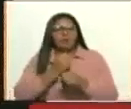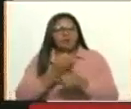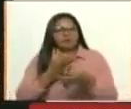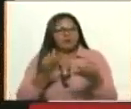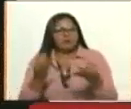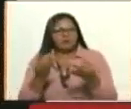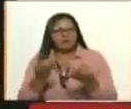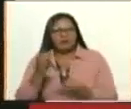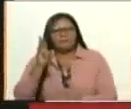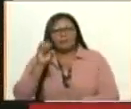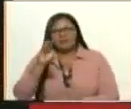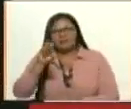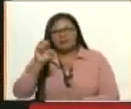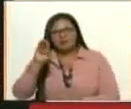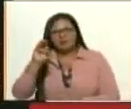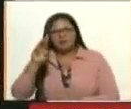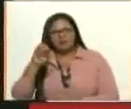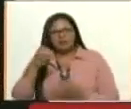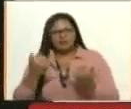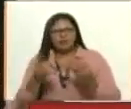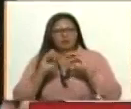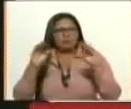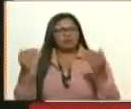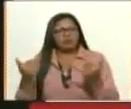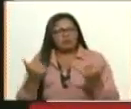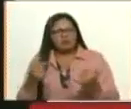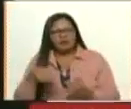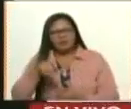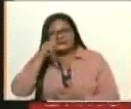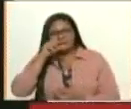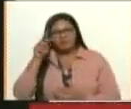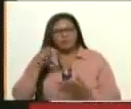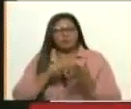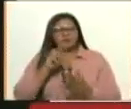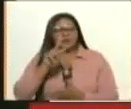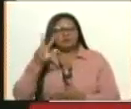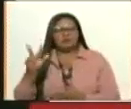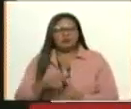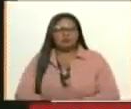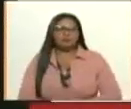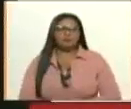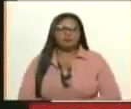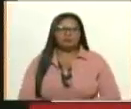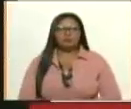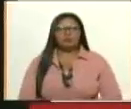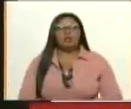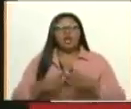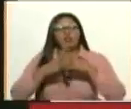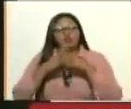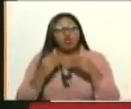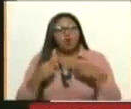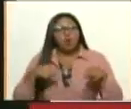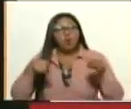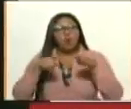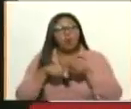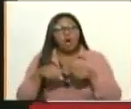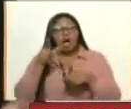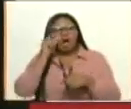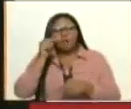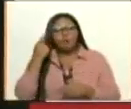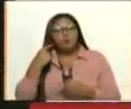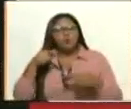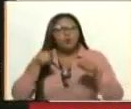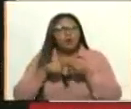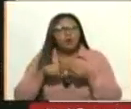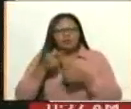maravilloso pesebre en lo que va a ser la convocatoria de este año 2023. A todos ustedes y a todas ustedes, en